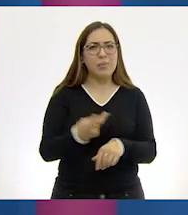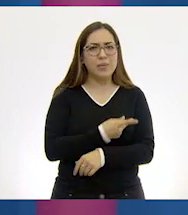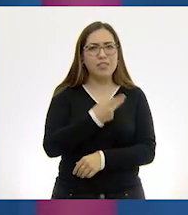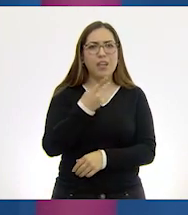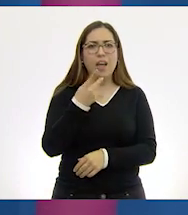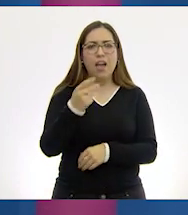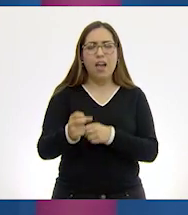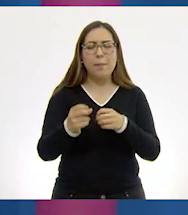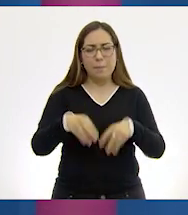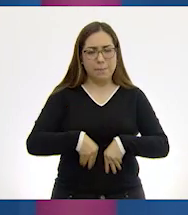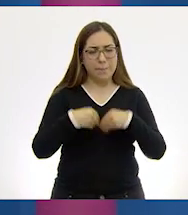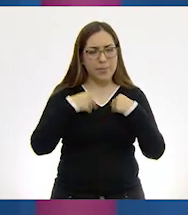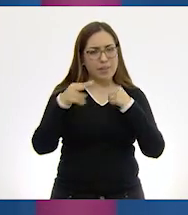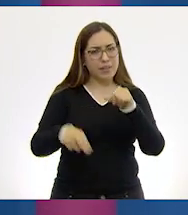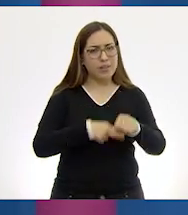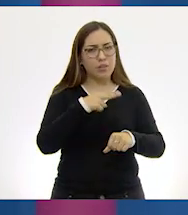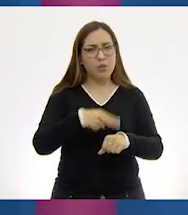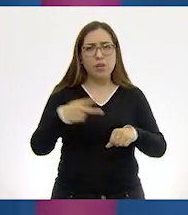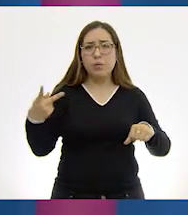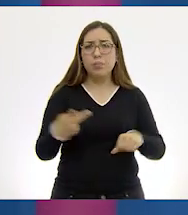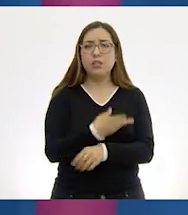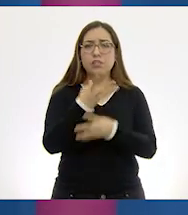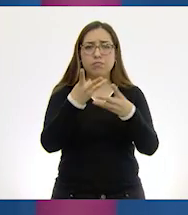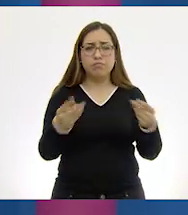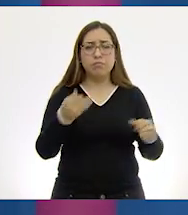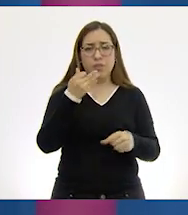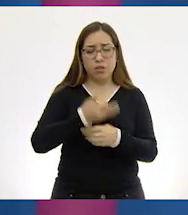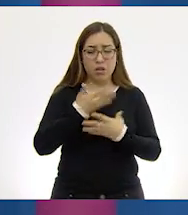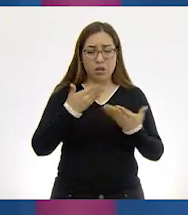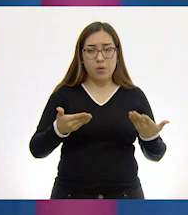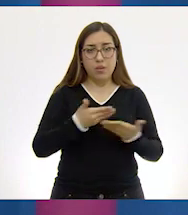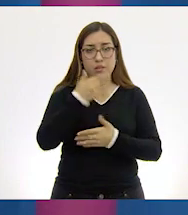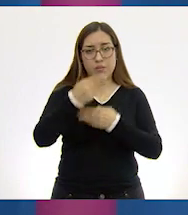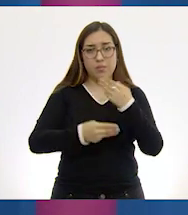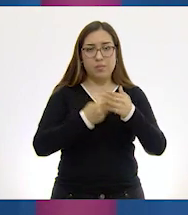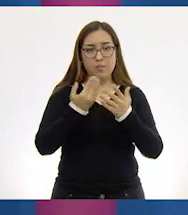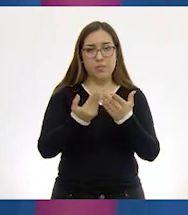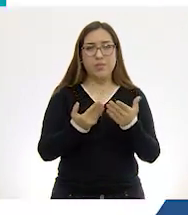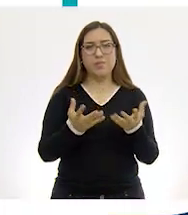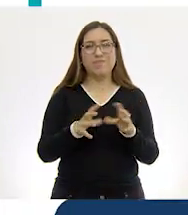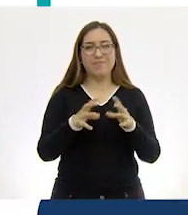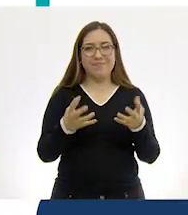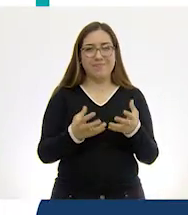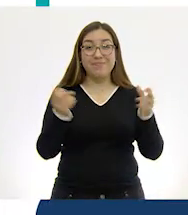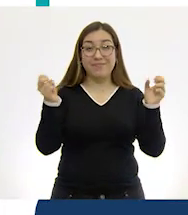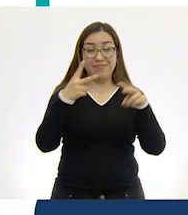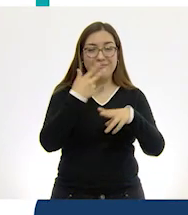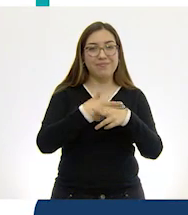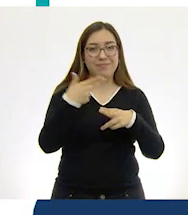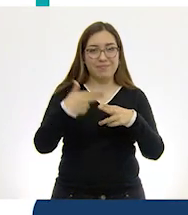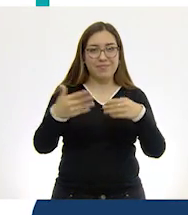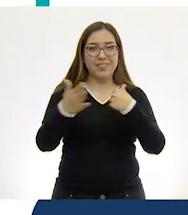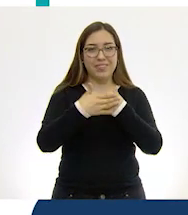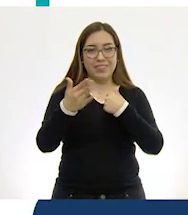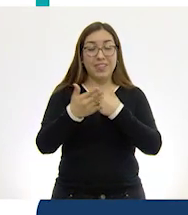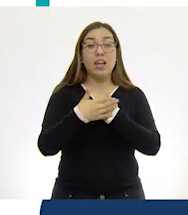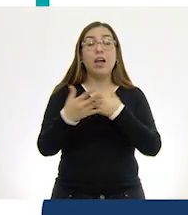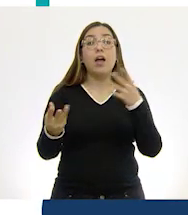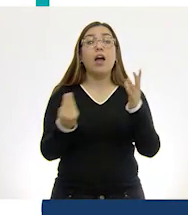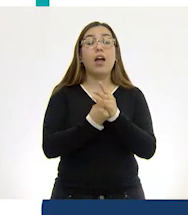seres vivos en el mundo actual. Y espero que lo hayan disfrutado tanto como Gaby y yo. Hasta la próxima. A continuación, lengua